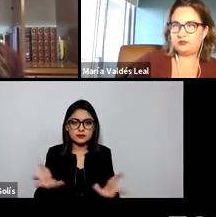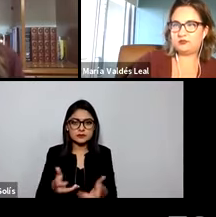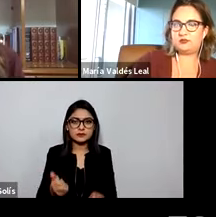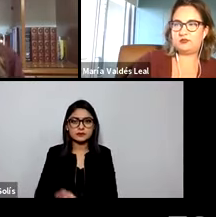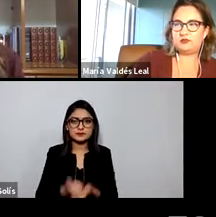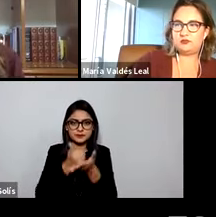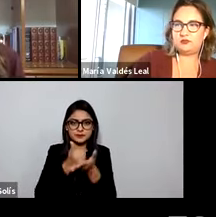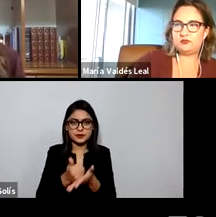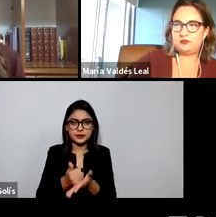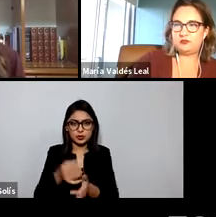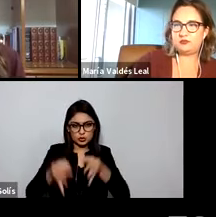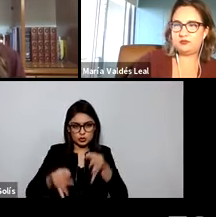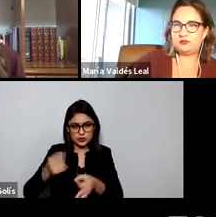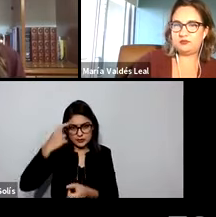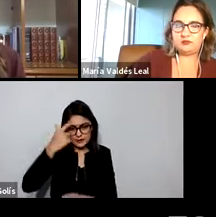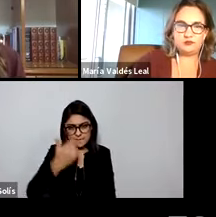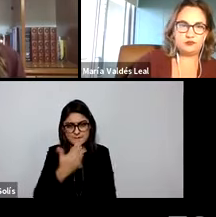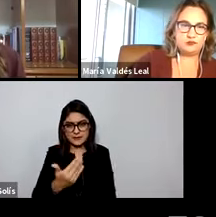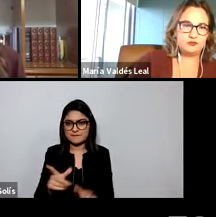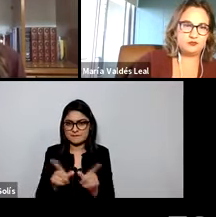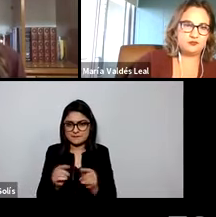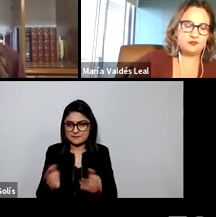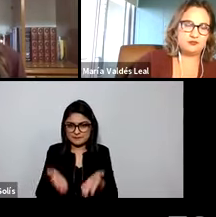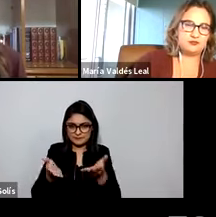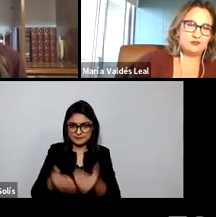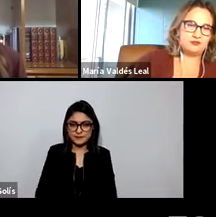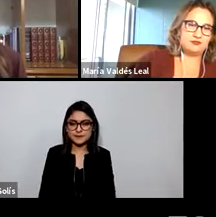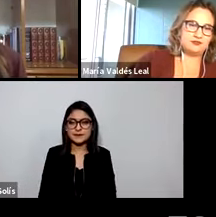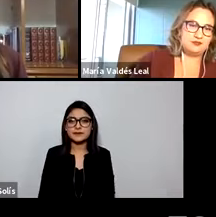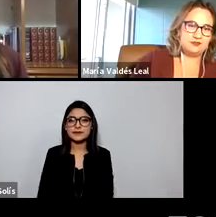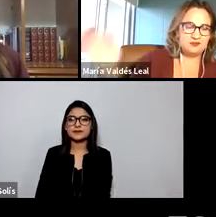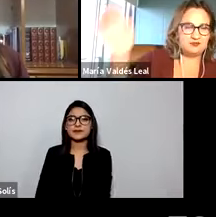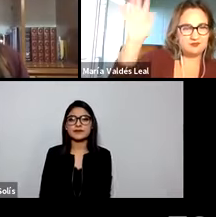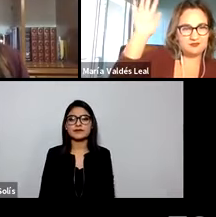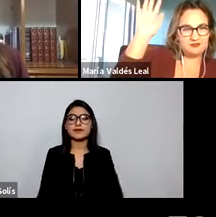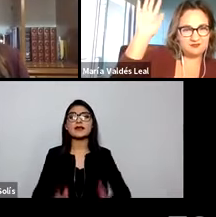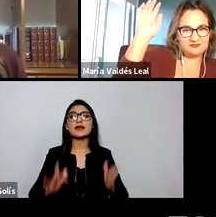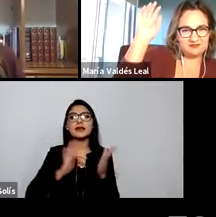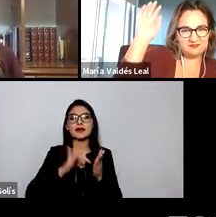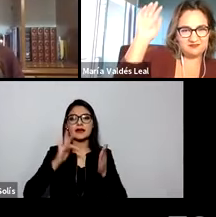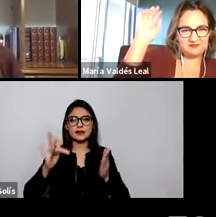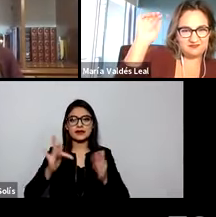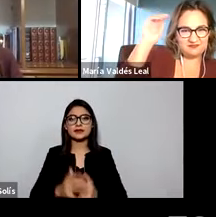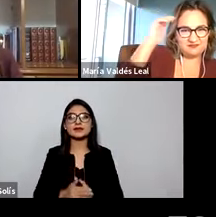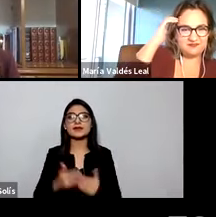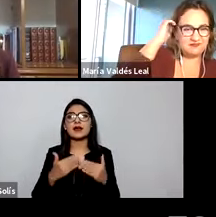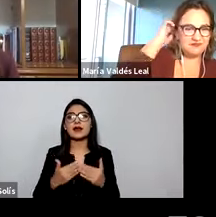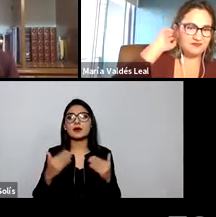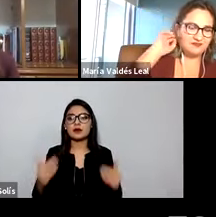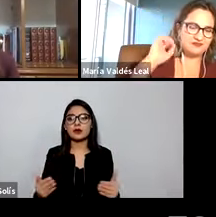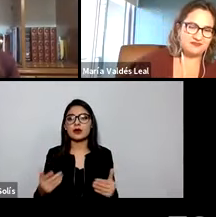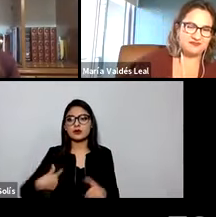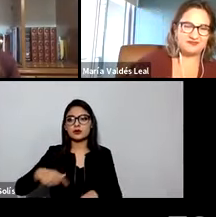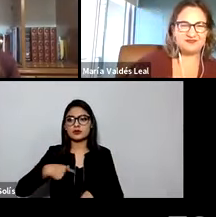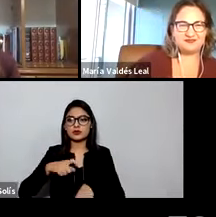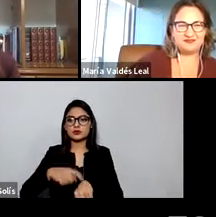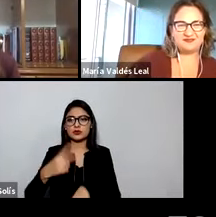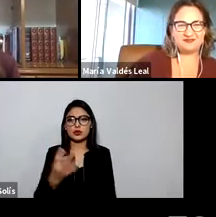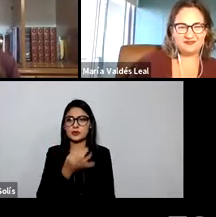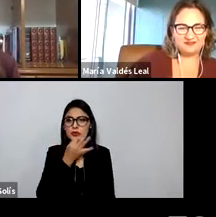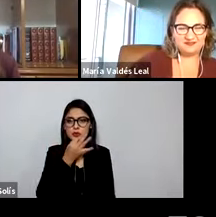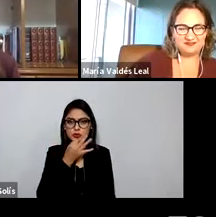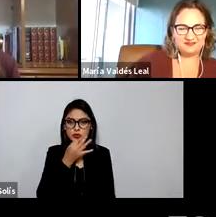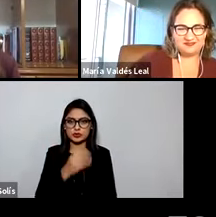juzgar. Ya, sería mi participación. Gracias. Muchas gracias. Nos quedan 2